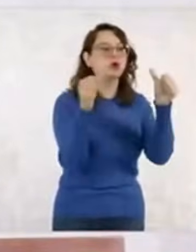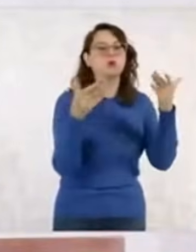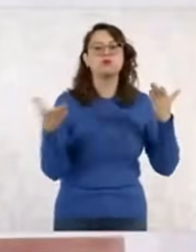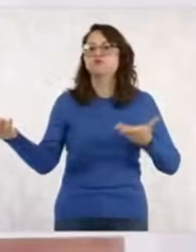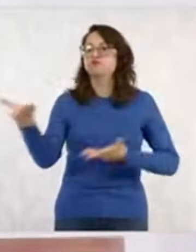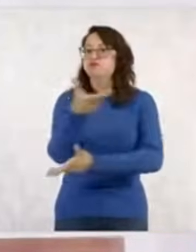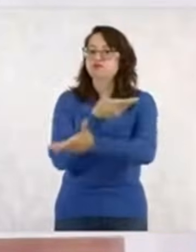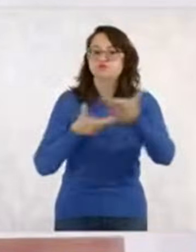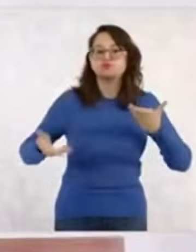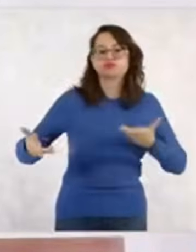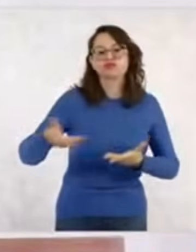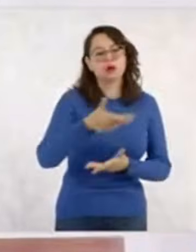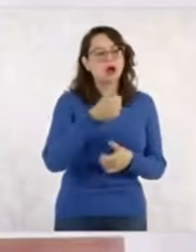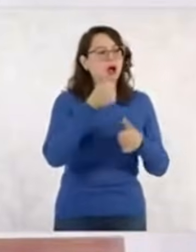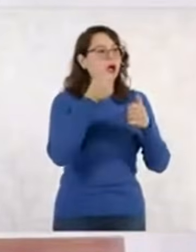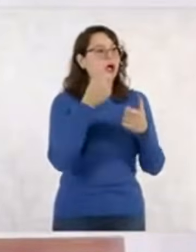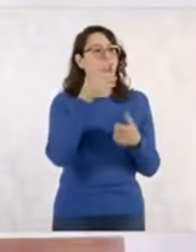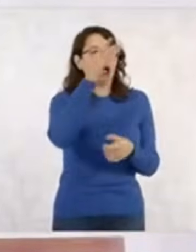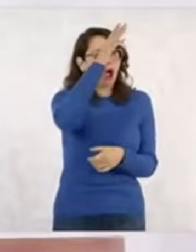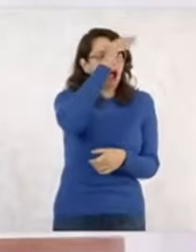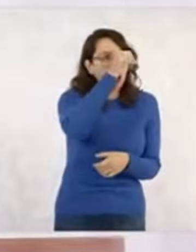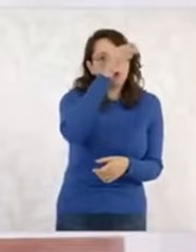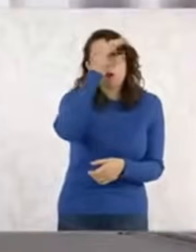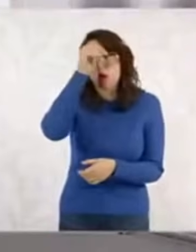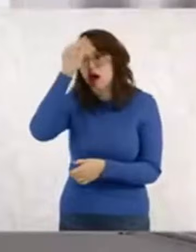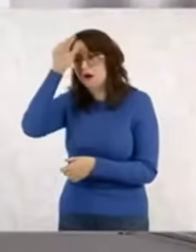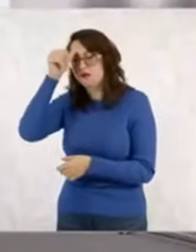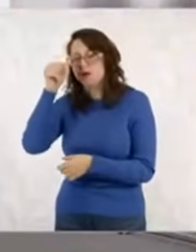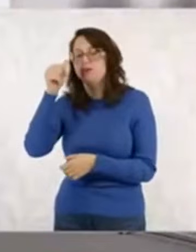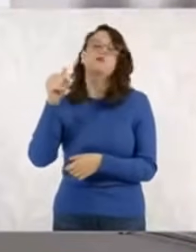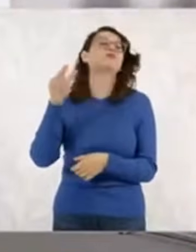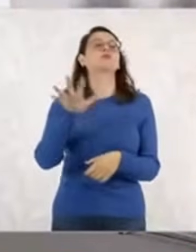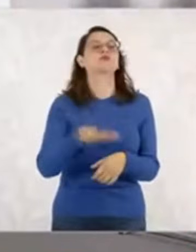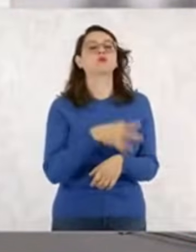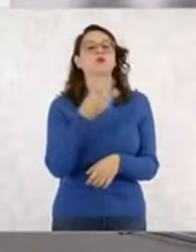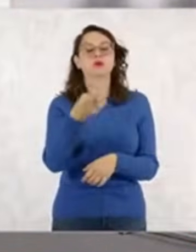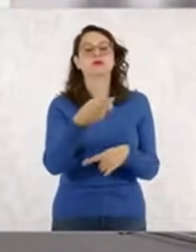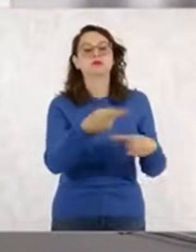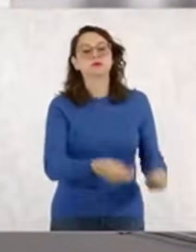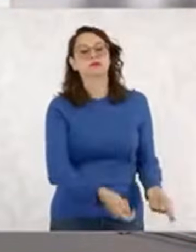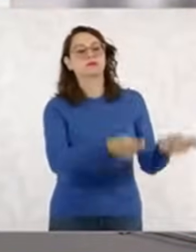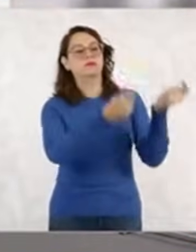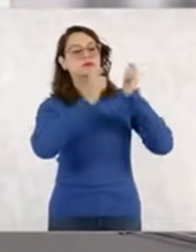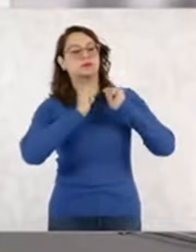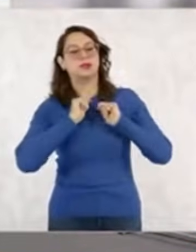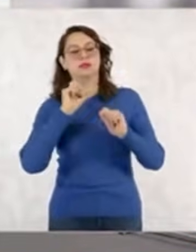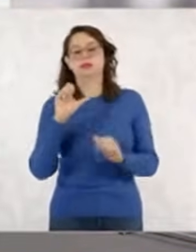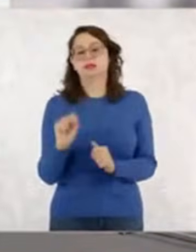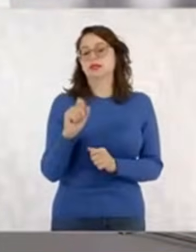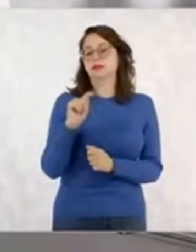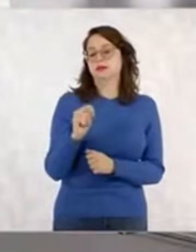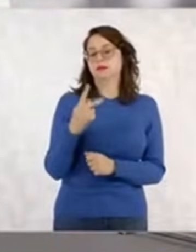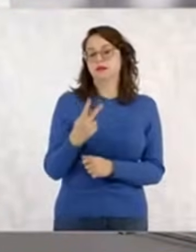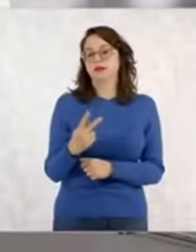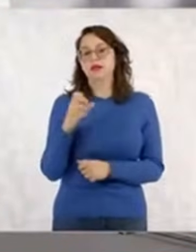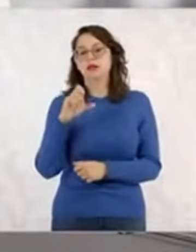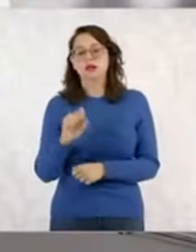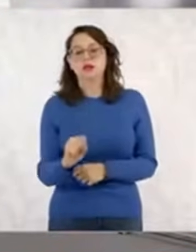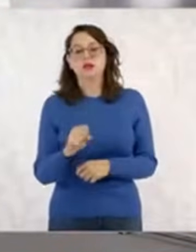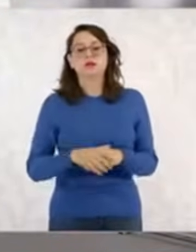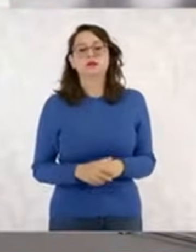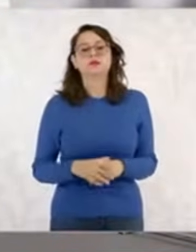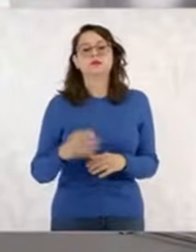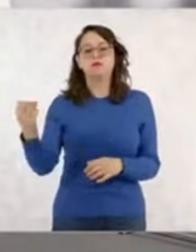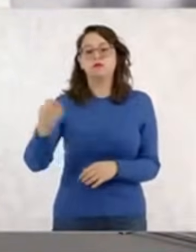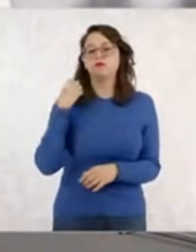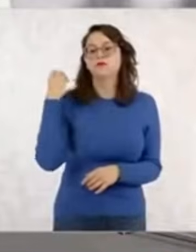la colaboración. Para ello, nos instruyó al equipo de la Secretaría del Trabajo a organizar una serie de foros, de